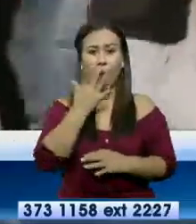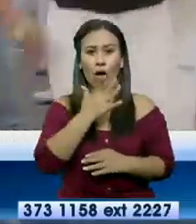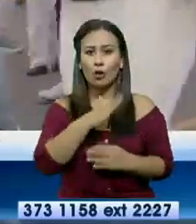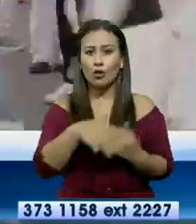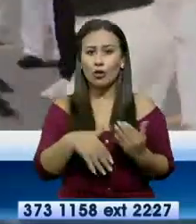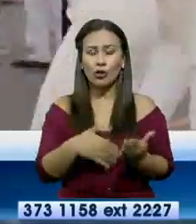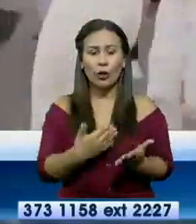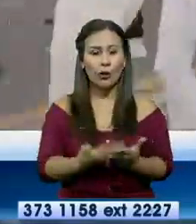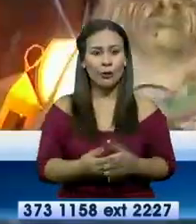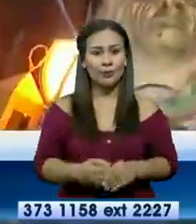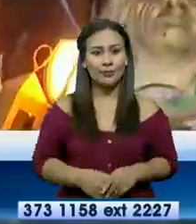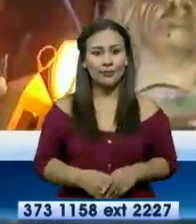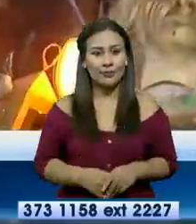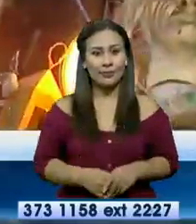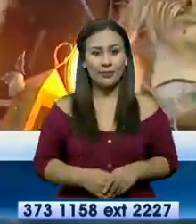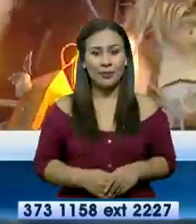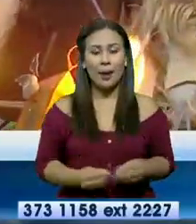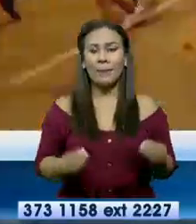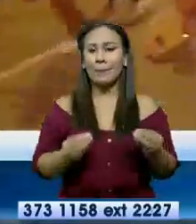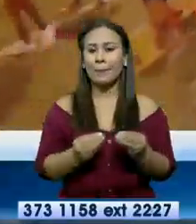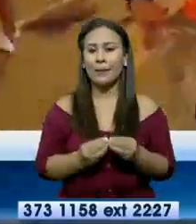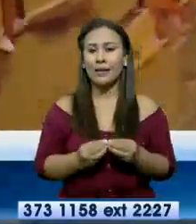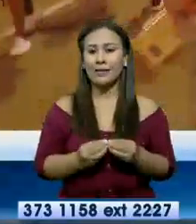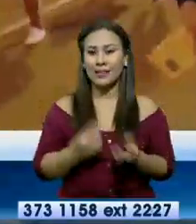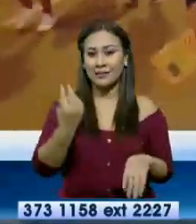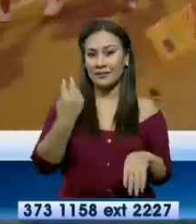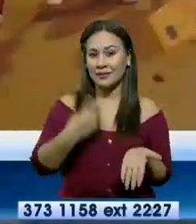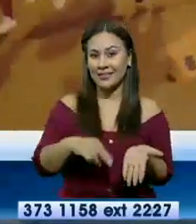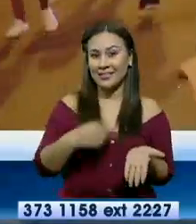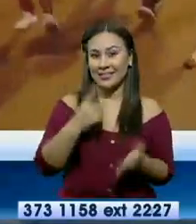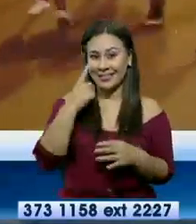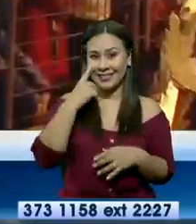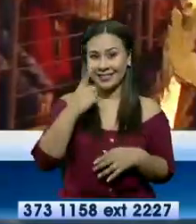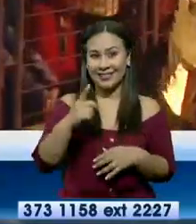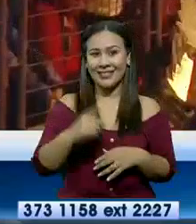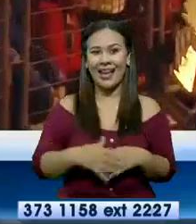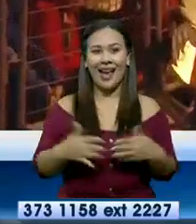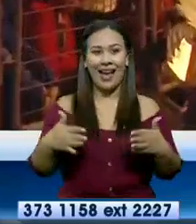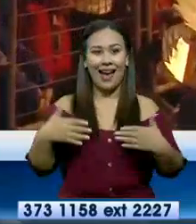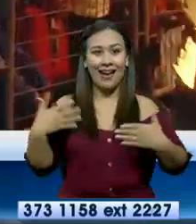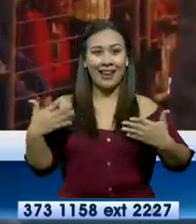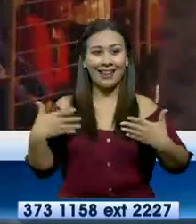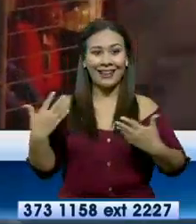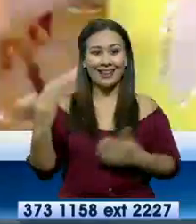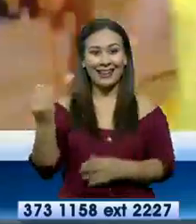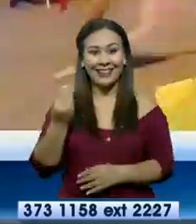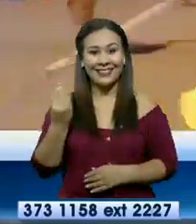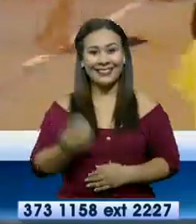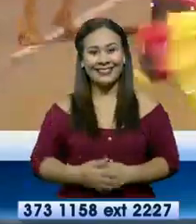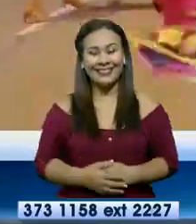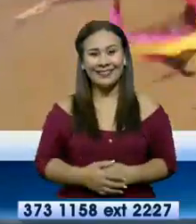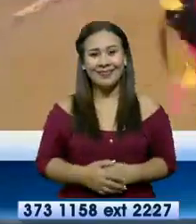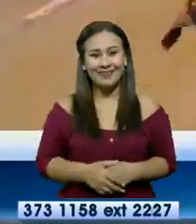vistosas. Y no se diga de los más apasionantes ritmos que ponen la nota de la alegría eterna de la vida.